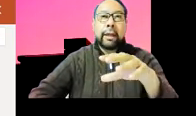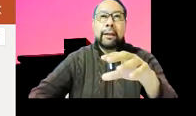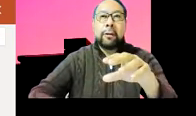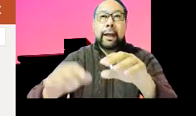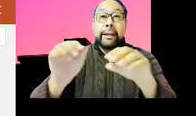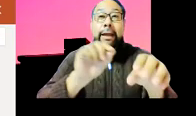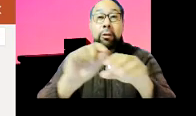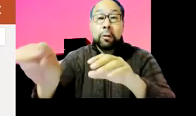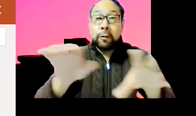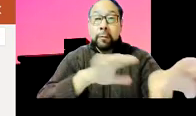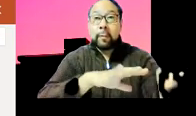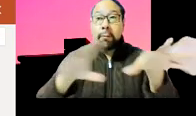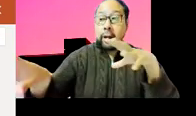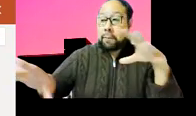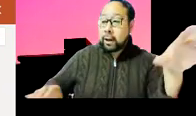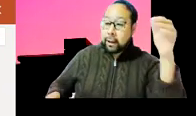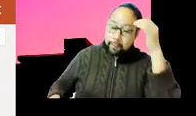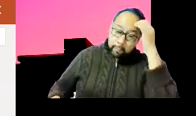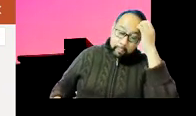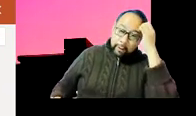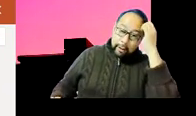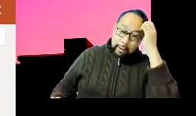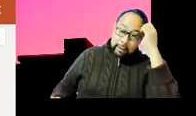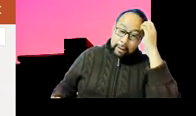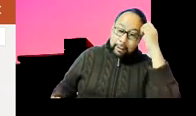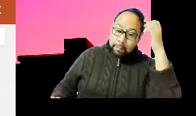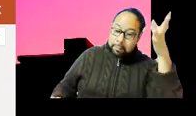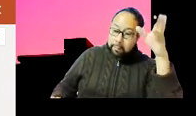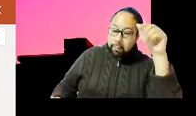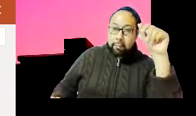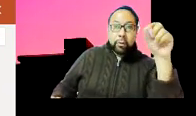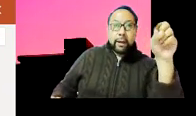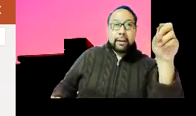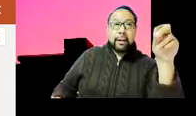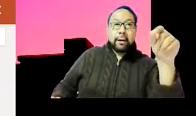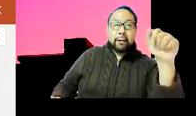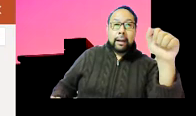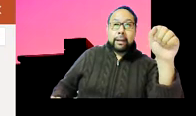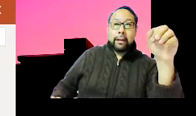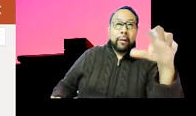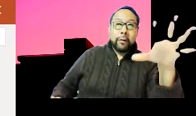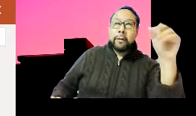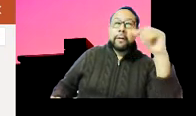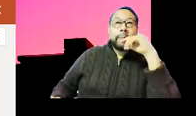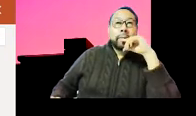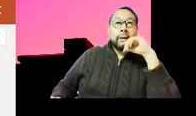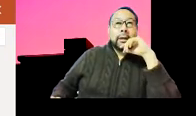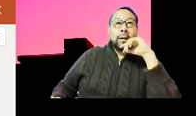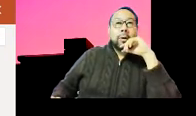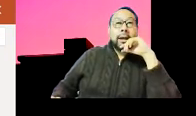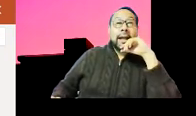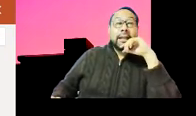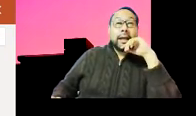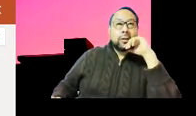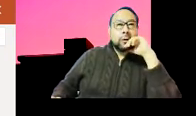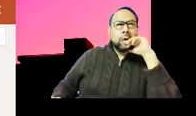discursos, ahorita que ya andan los candidatos, ¿no? Por aquí y por acá. Salí, tuve que salir a la tienda o algo. Y